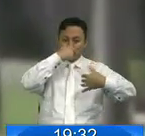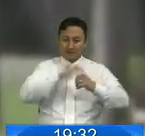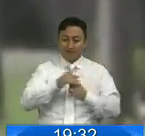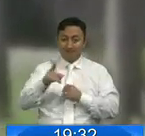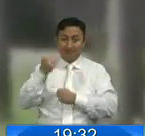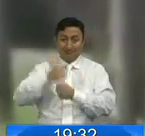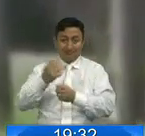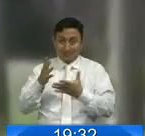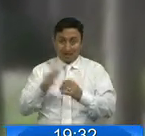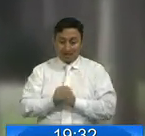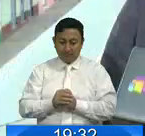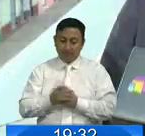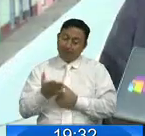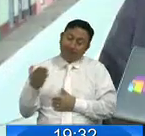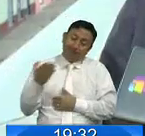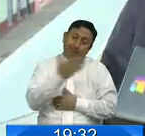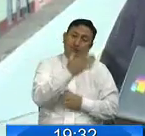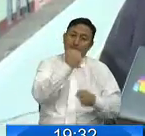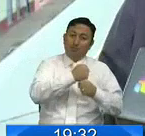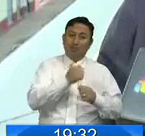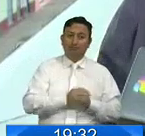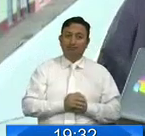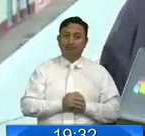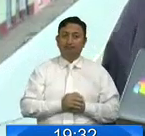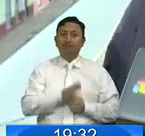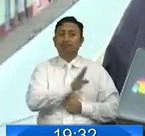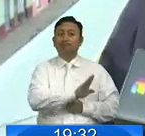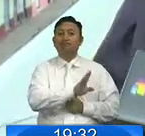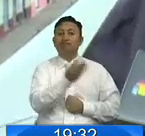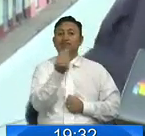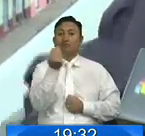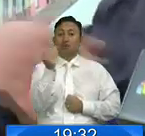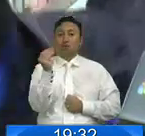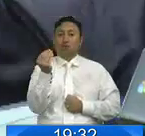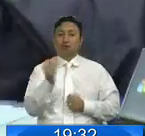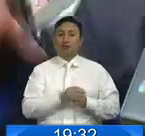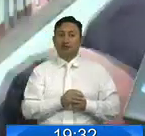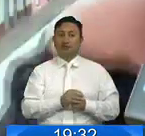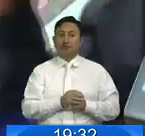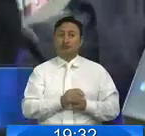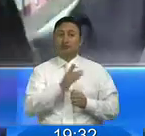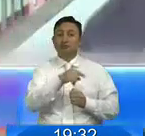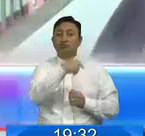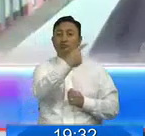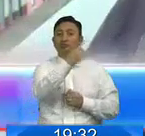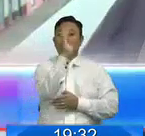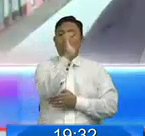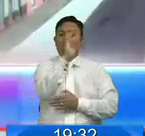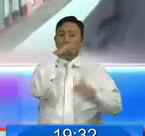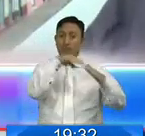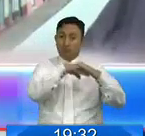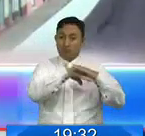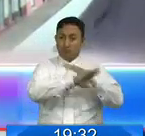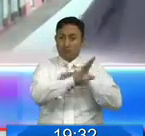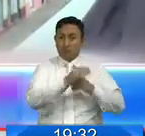de empleo en estos sitios. Para que esos jóvenes que pasan al otro lado,